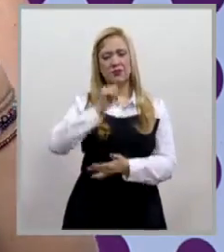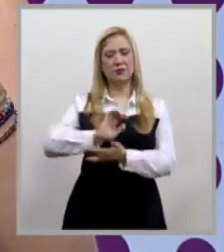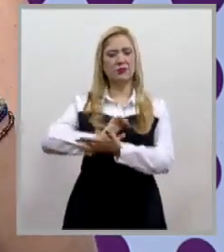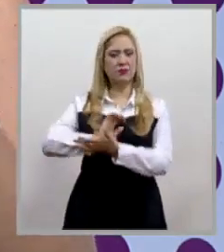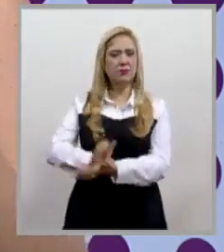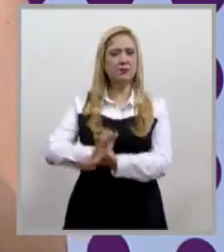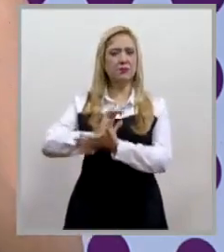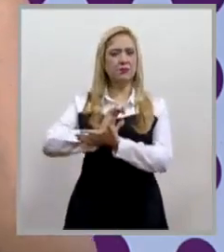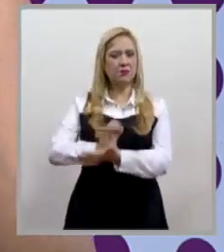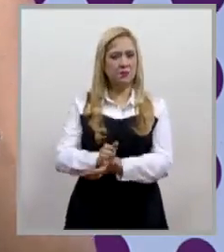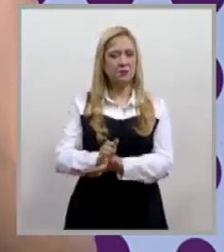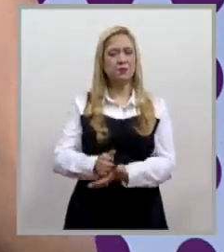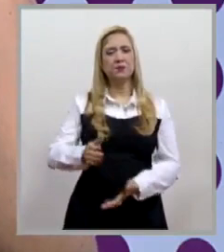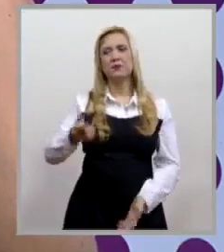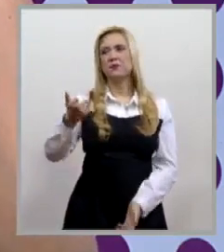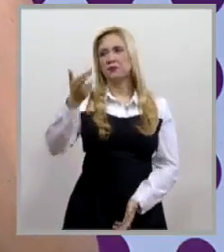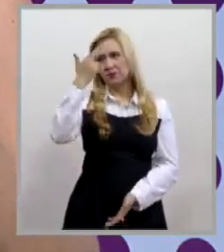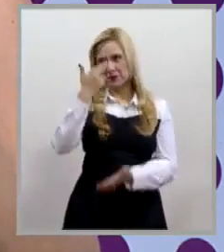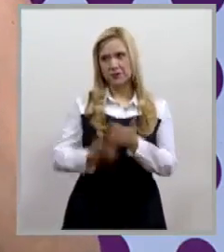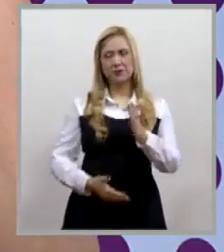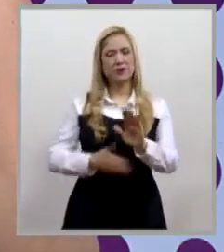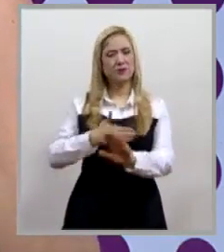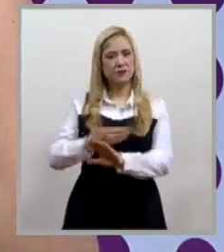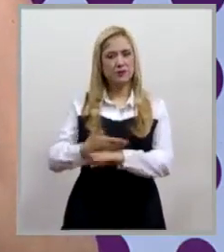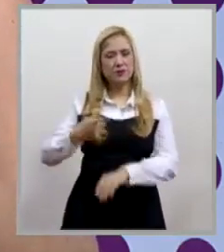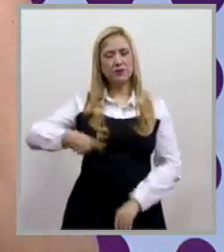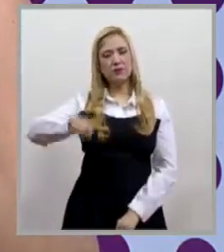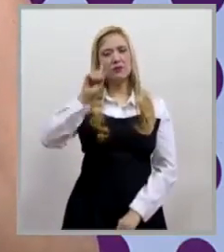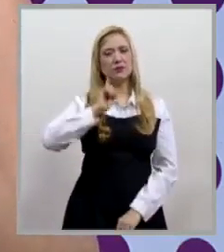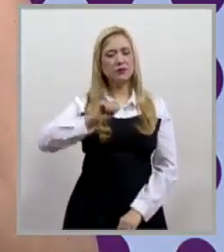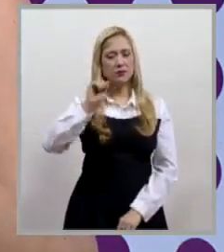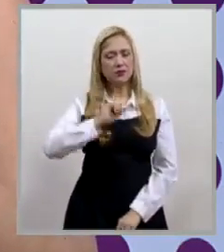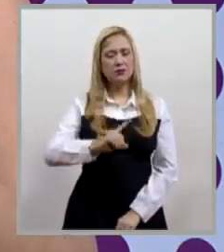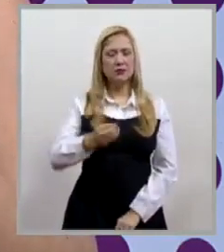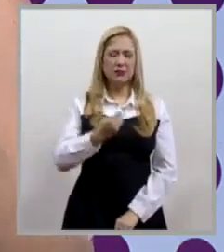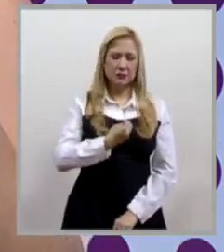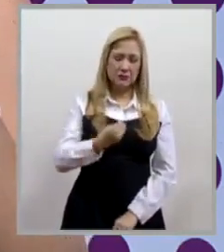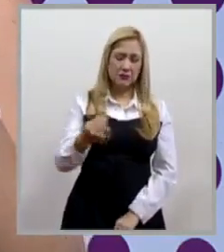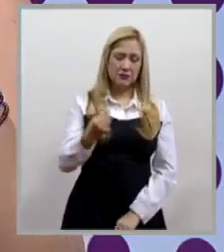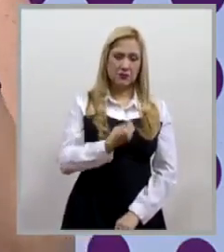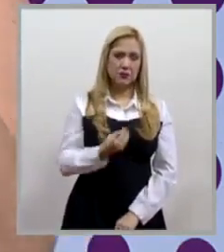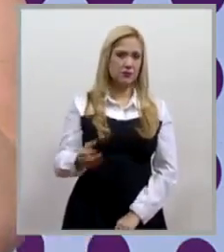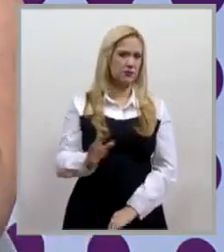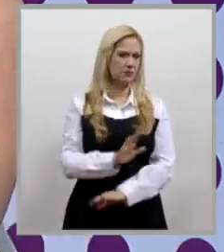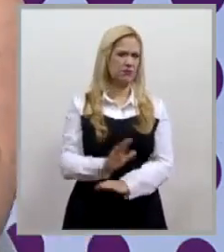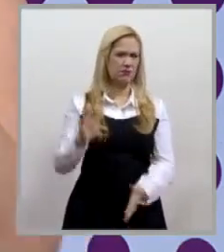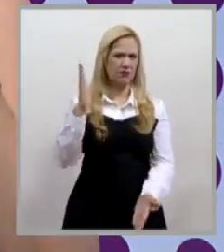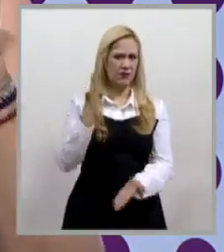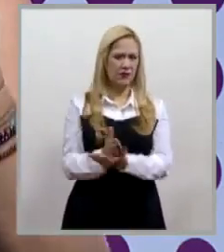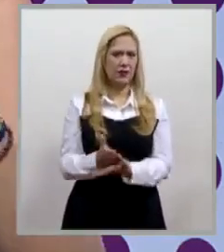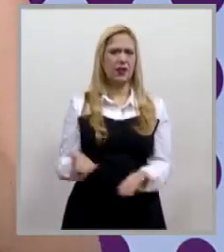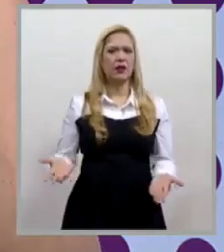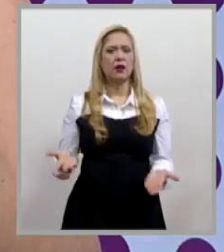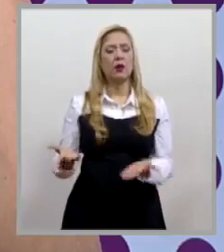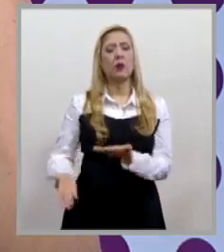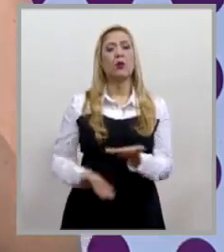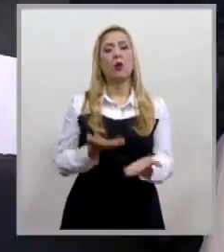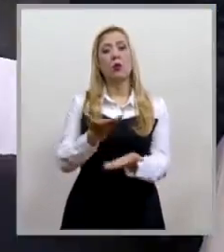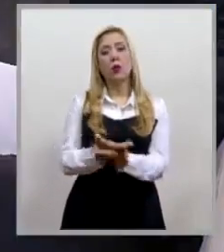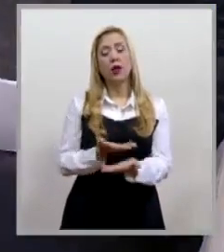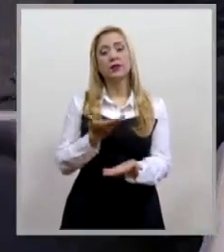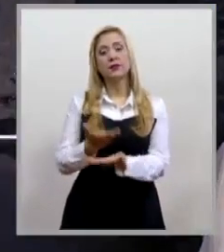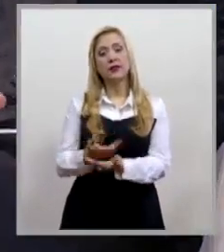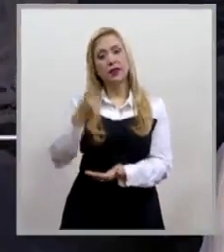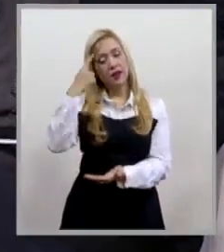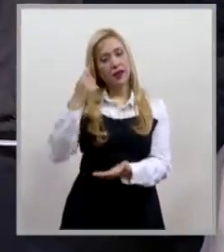discriminatoria, esa realidad de violencia en la que vivimos las mujeres y pues digamos que las propuestas dentro de